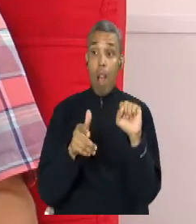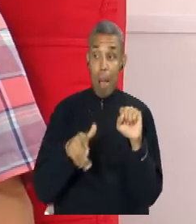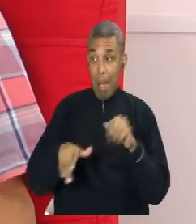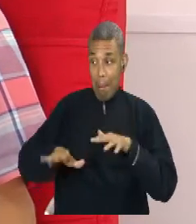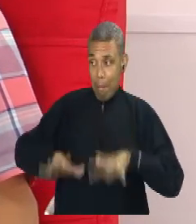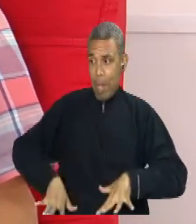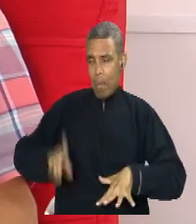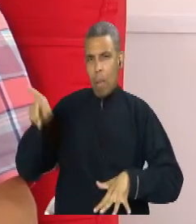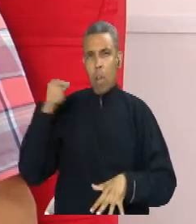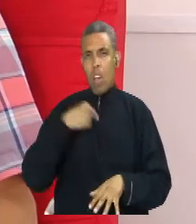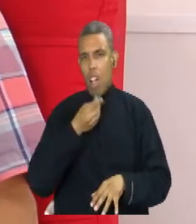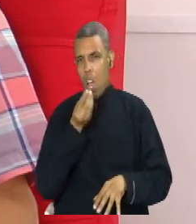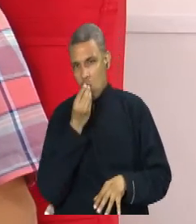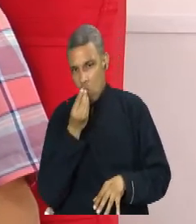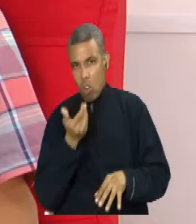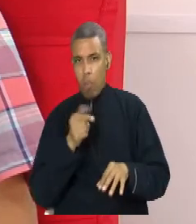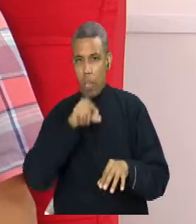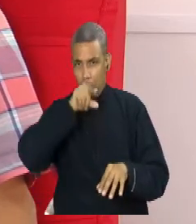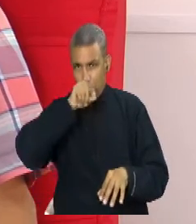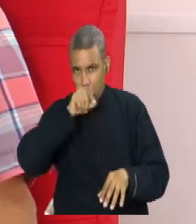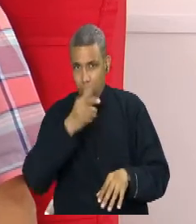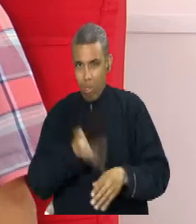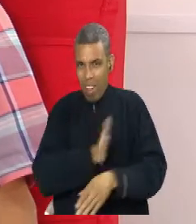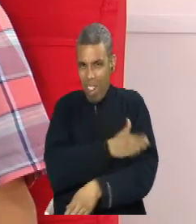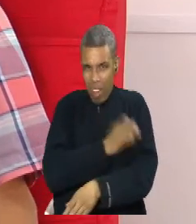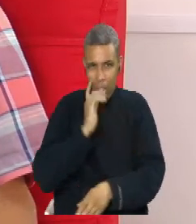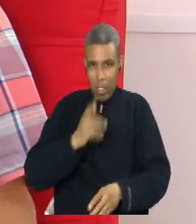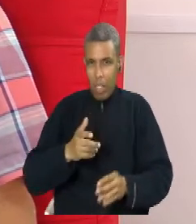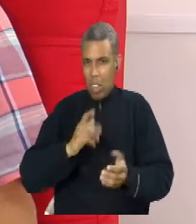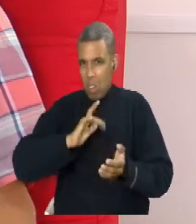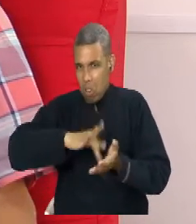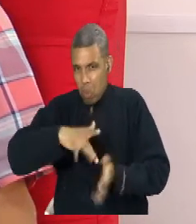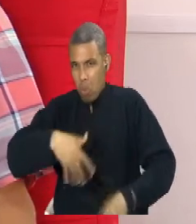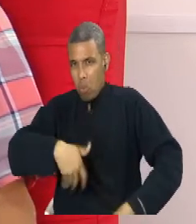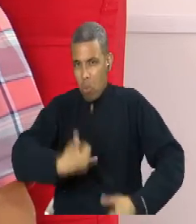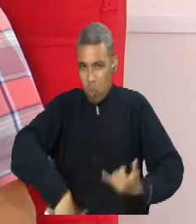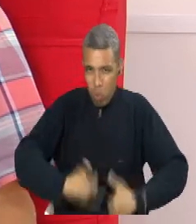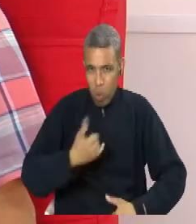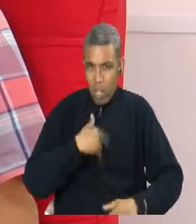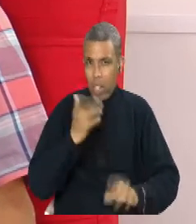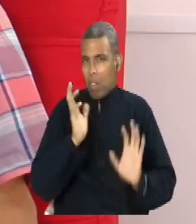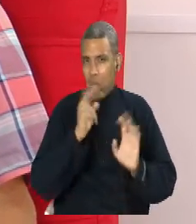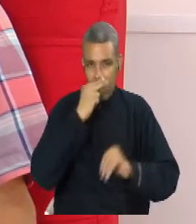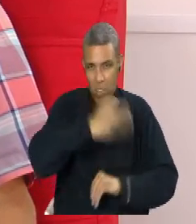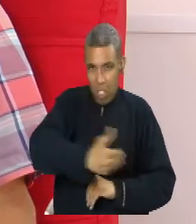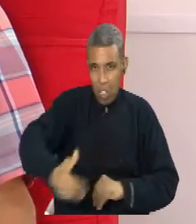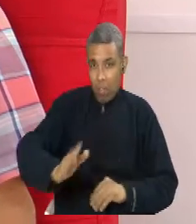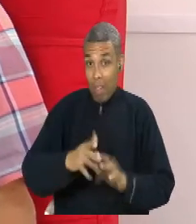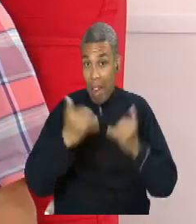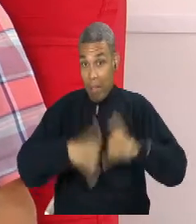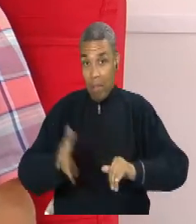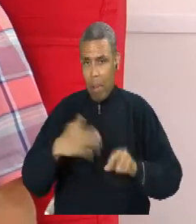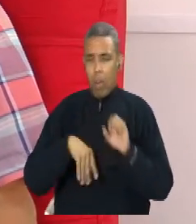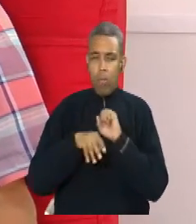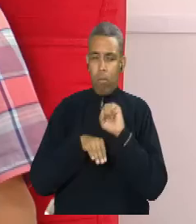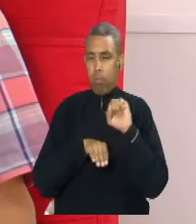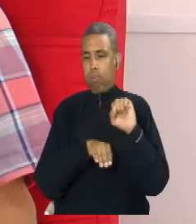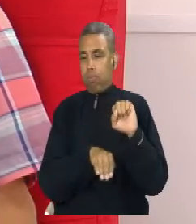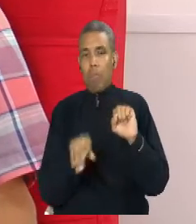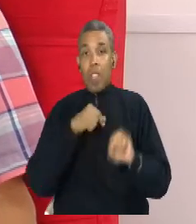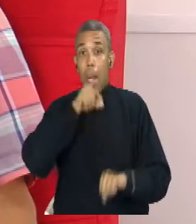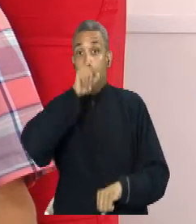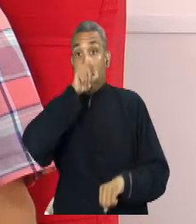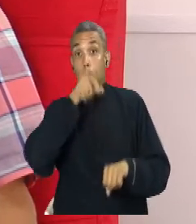en un sitio recreacional de niños y salimos de ahí llegamos a la cerebro almorzar y él se le dio por pedir no